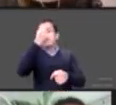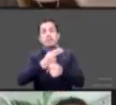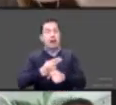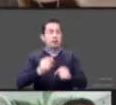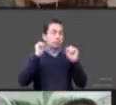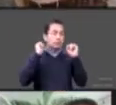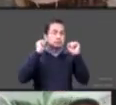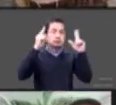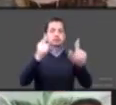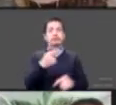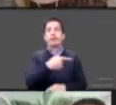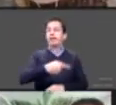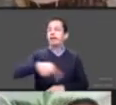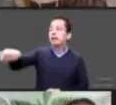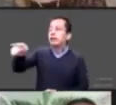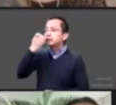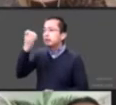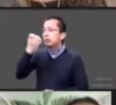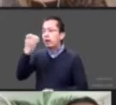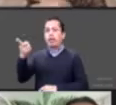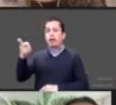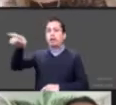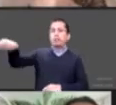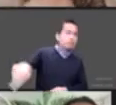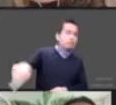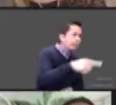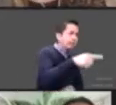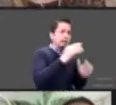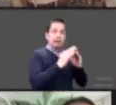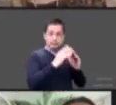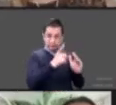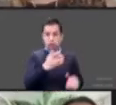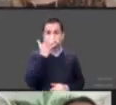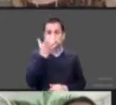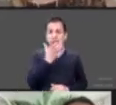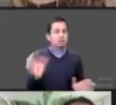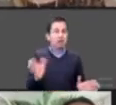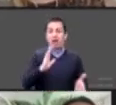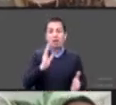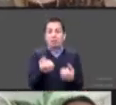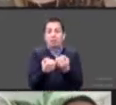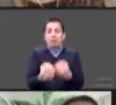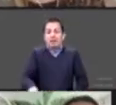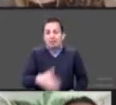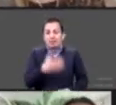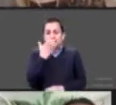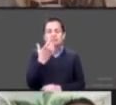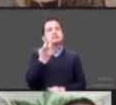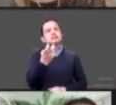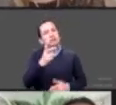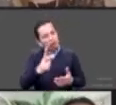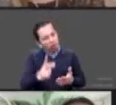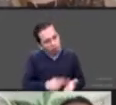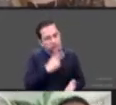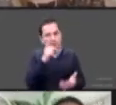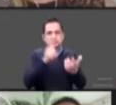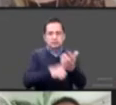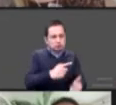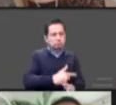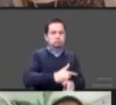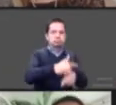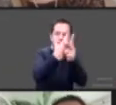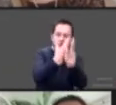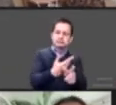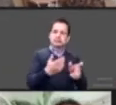escuela, establecer una constancia. Y eso lo tuvimos que empezar a recrear en el espacio virtual. Y además,